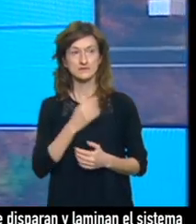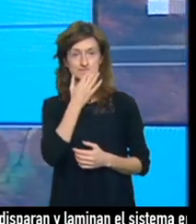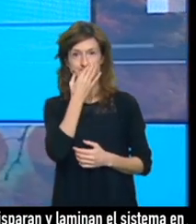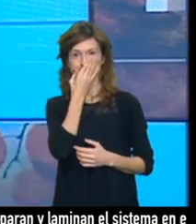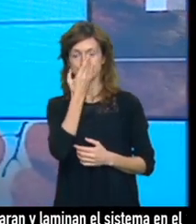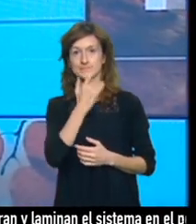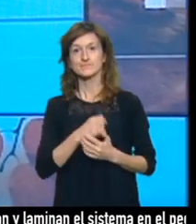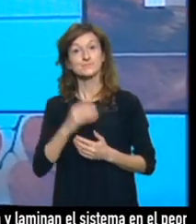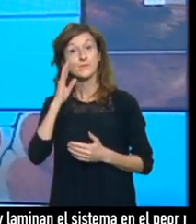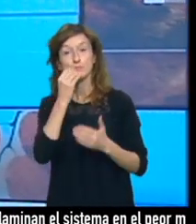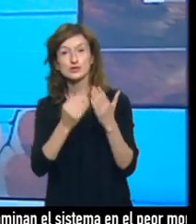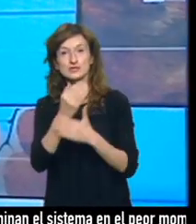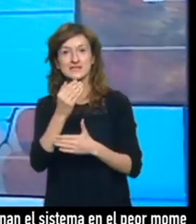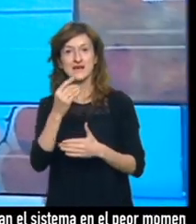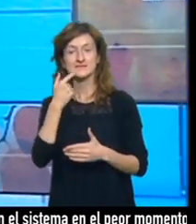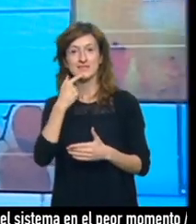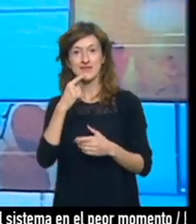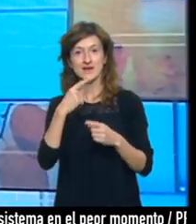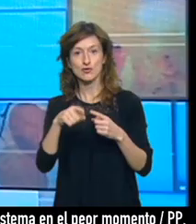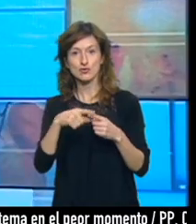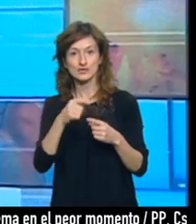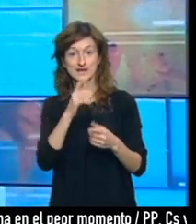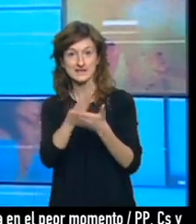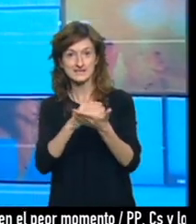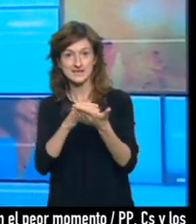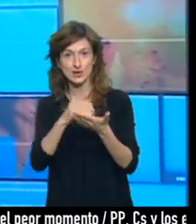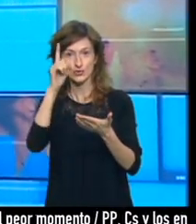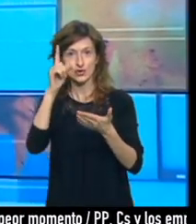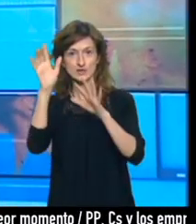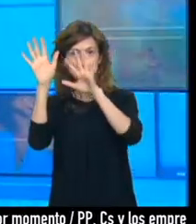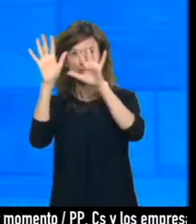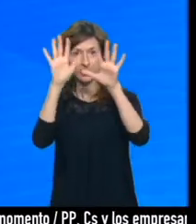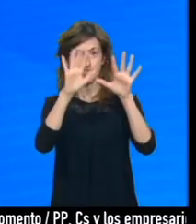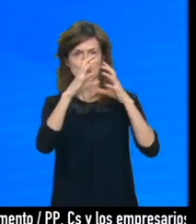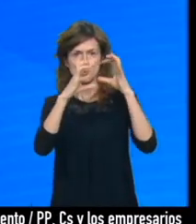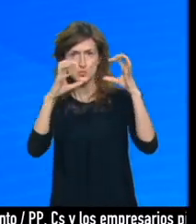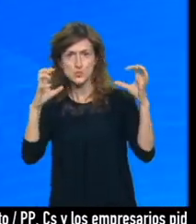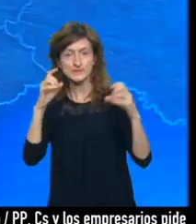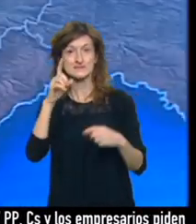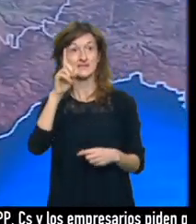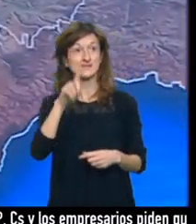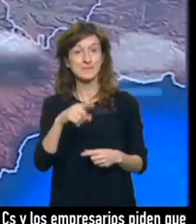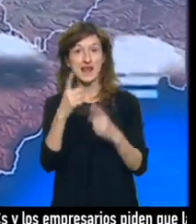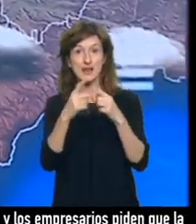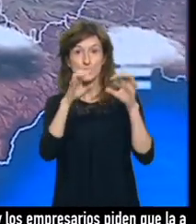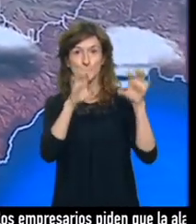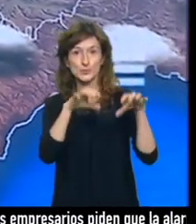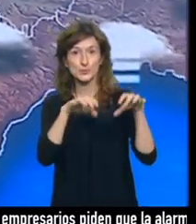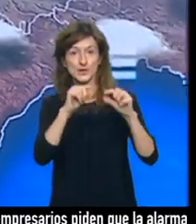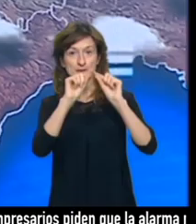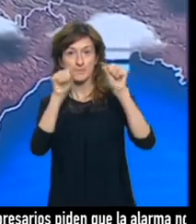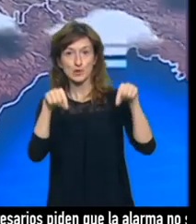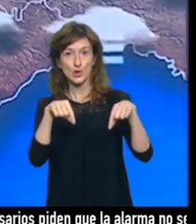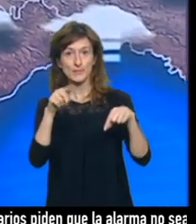¿Qué tal? Muy buenos días. Varios frentes van a cruzar la comunidad desde el norte, dejando nubes y sobre todo algunas lluvias en las